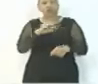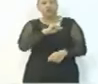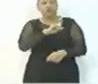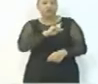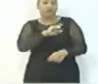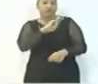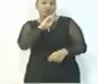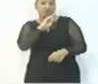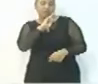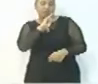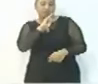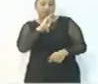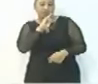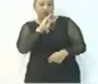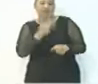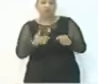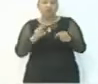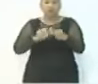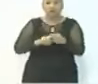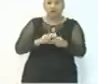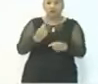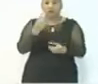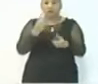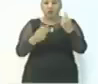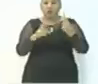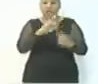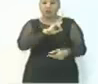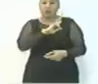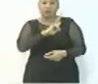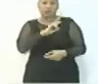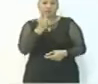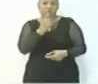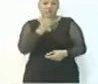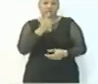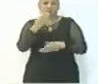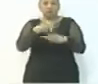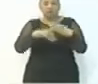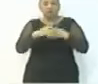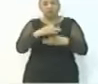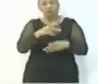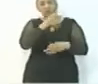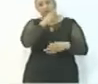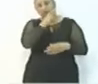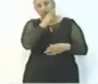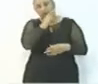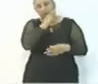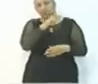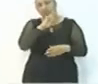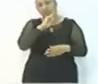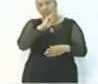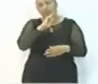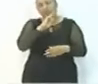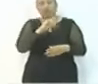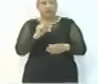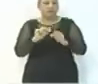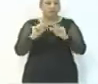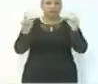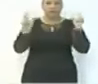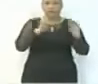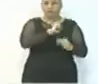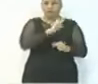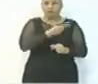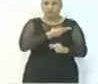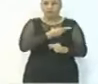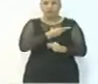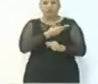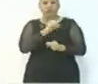hospitalizada o haya alguna situación particular que se decida tanto los padres como los profesionales de la salud y entonces